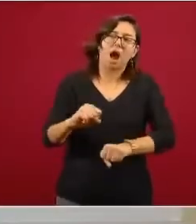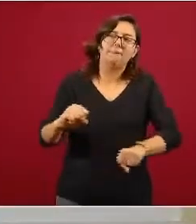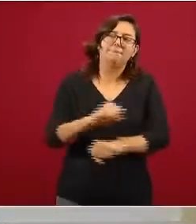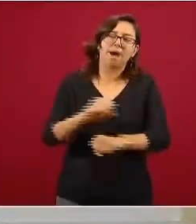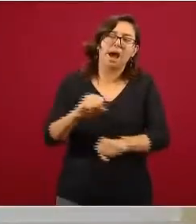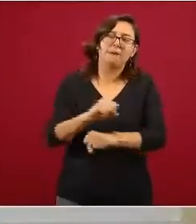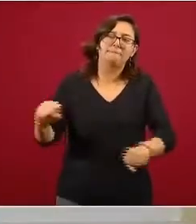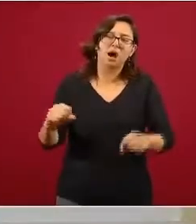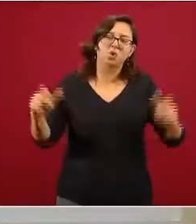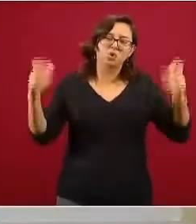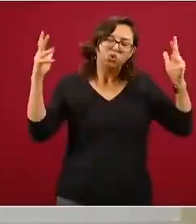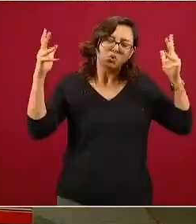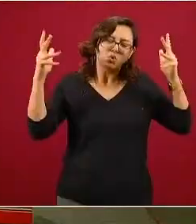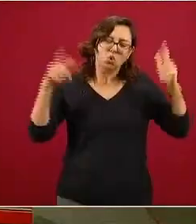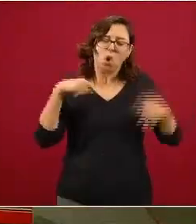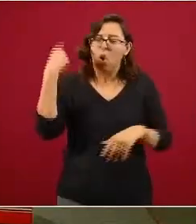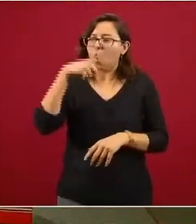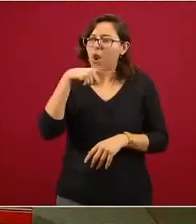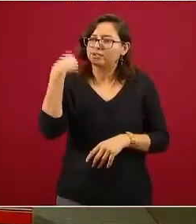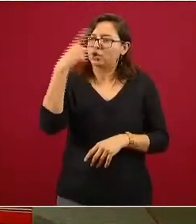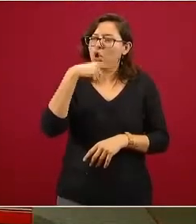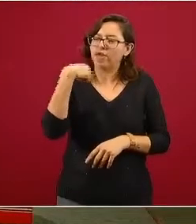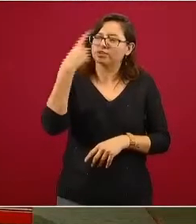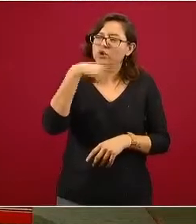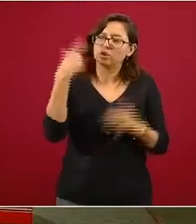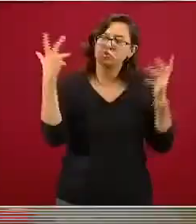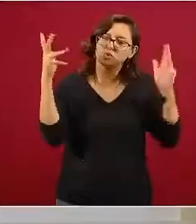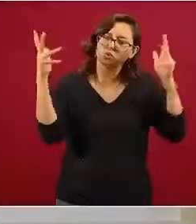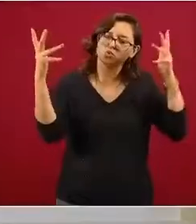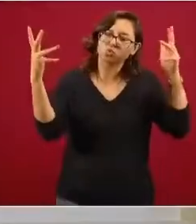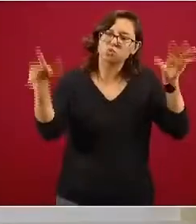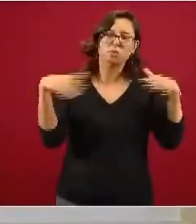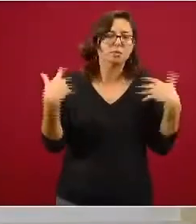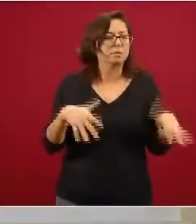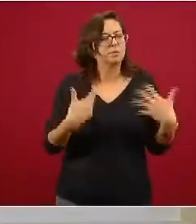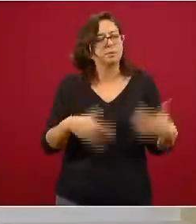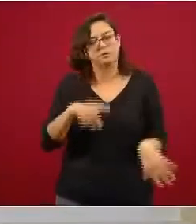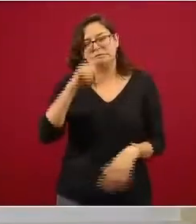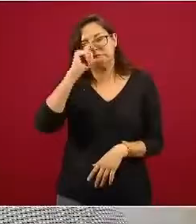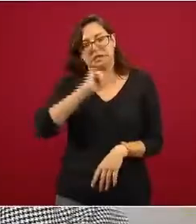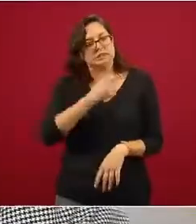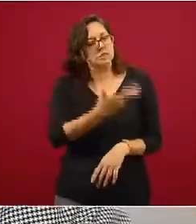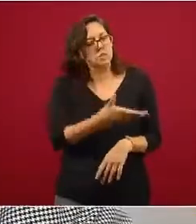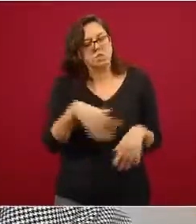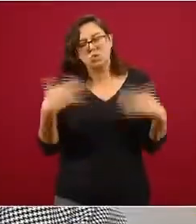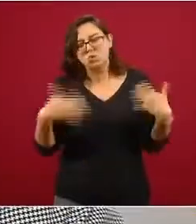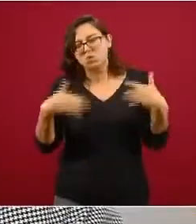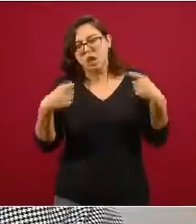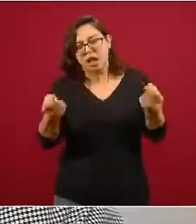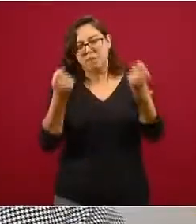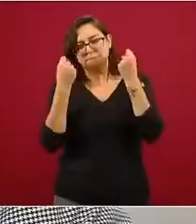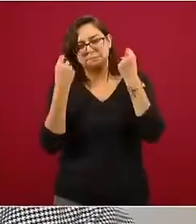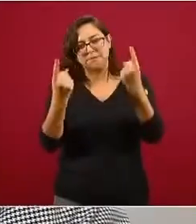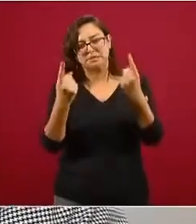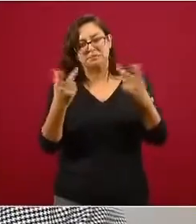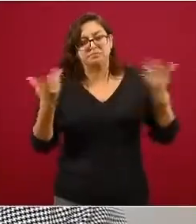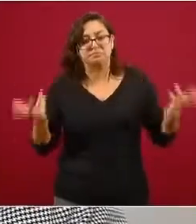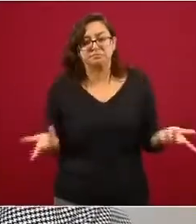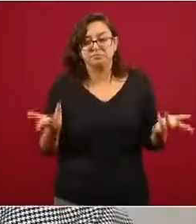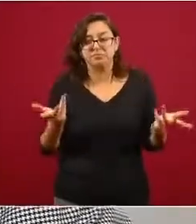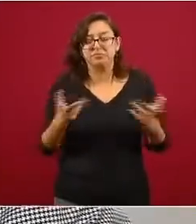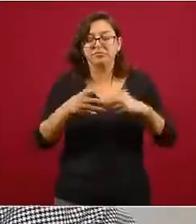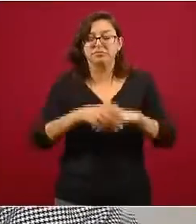de muchísimos de nosotros y es una pérdida irreparable para el país. Y de la misma manera, sin que la hubiera